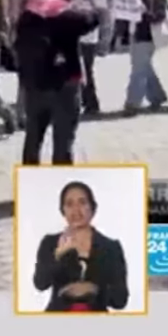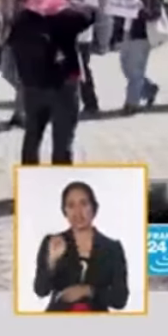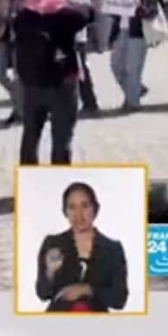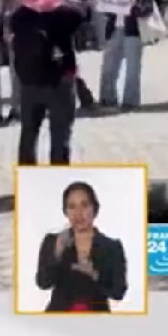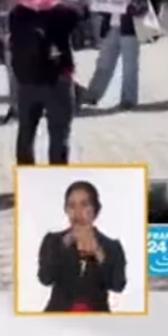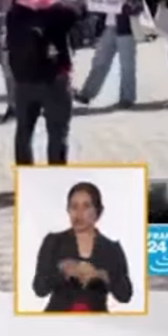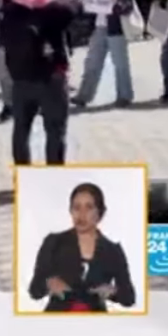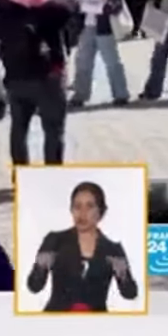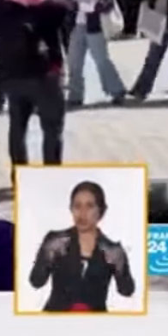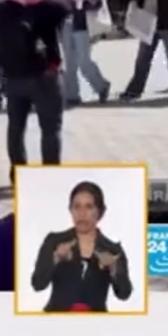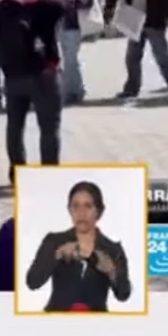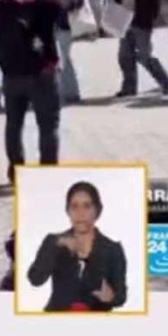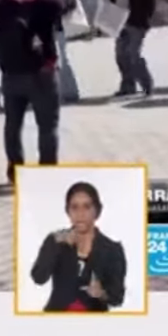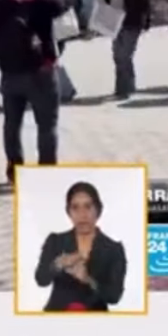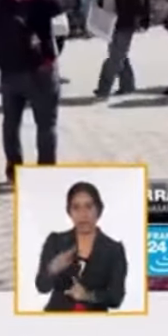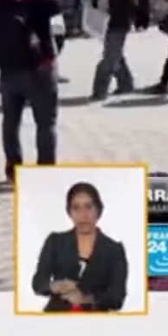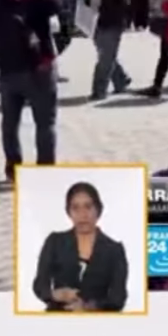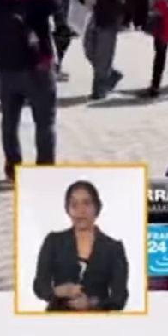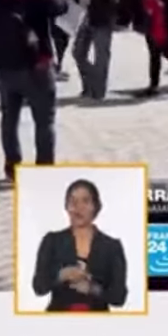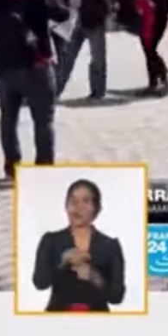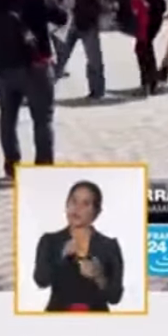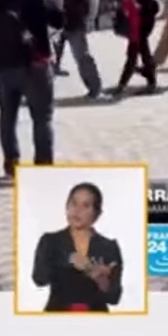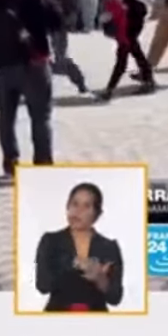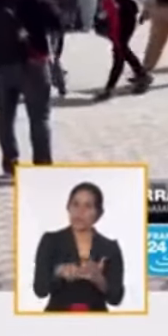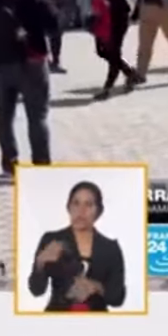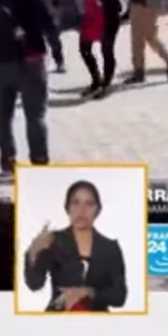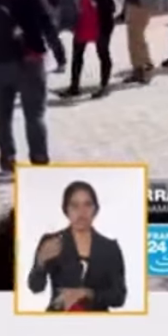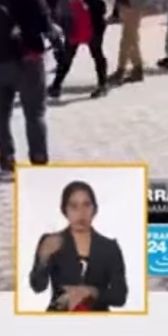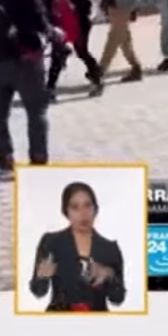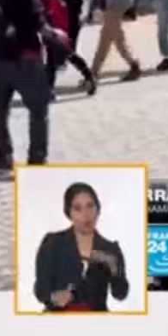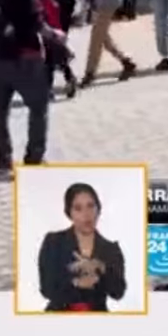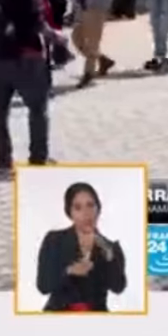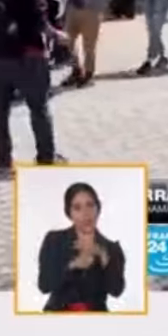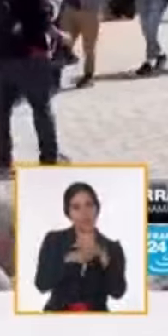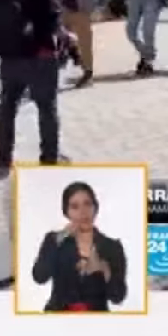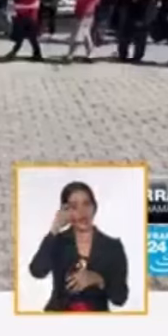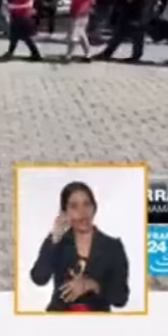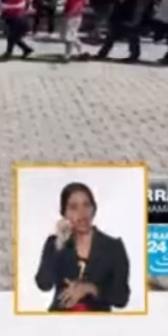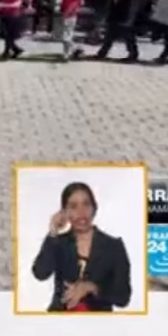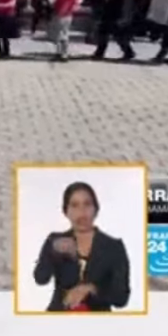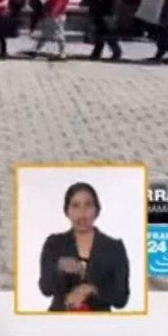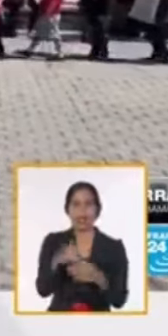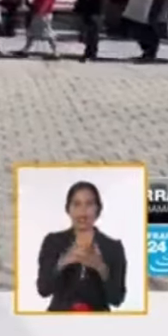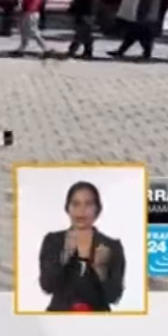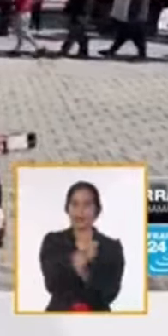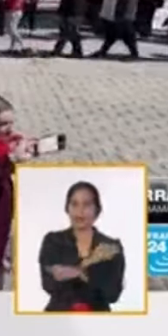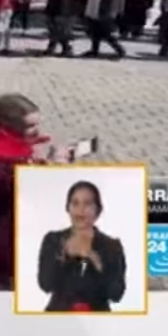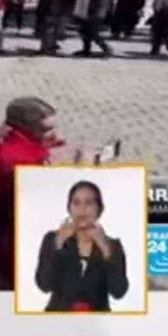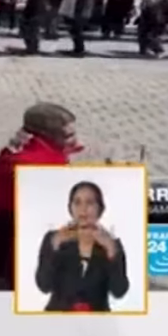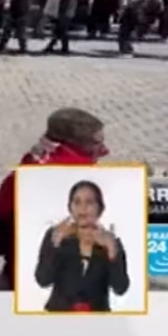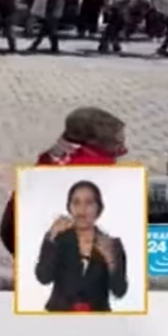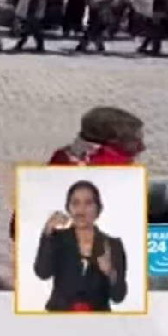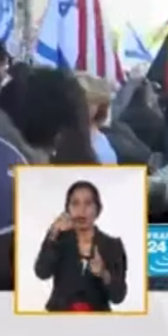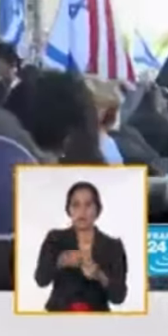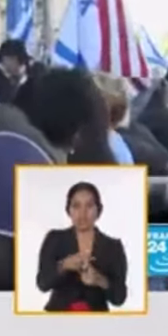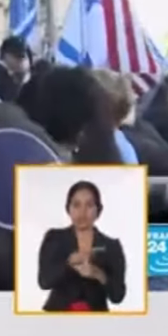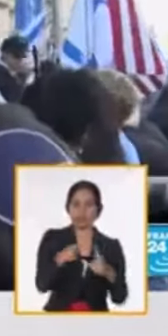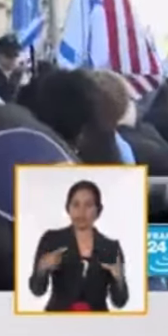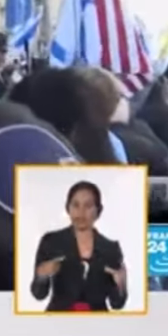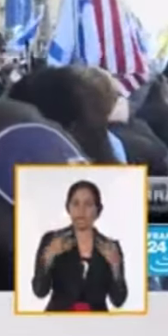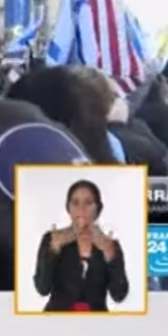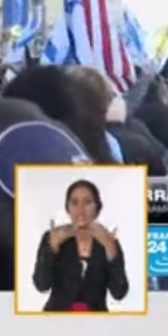electoral presiona a Joe Biden, que busca un segundo mandato como jefe de la Casa Blanca, con una campaña enfocada en lograr el voto joven.